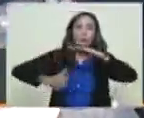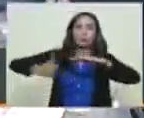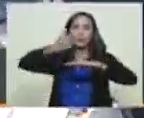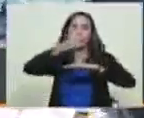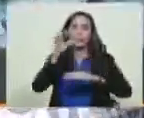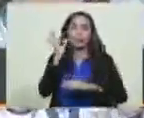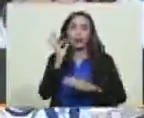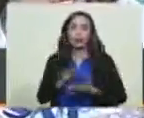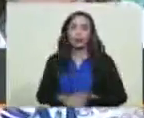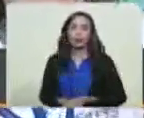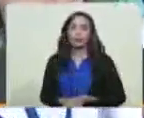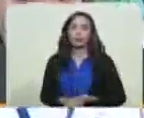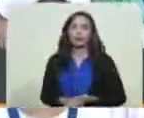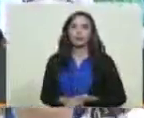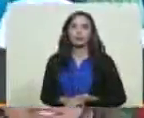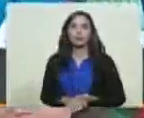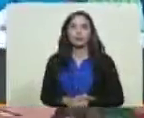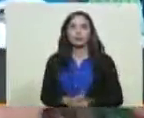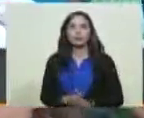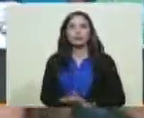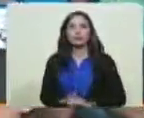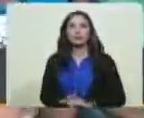socialista unido de venezuela